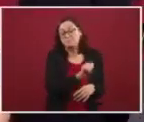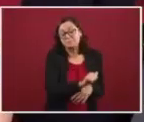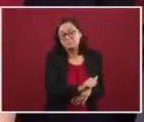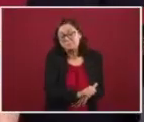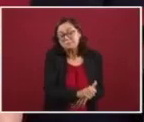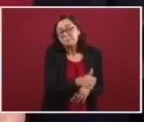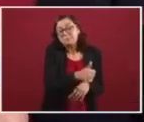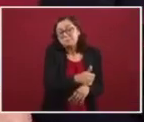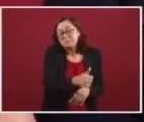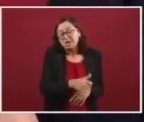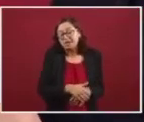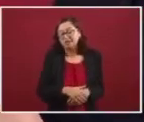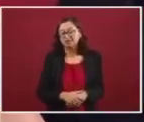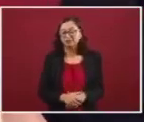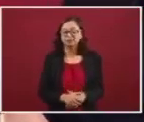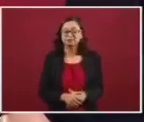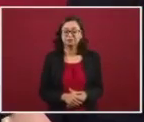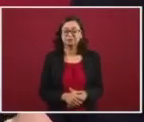de